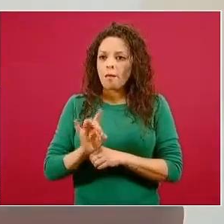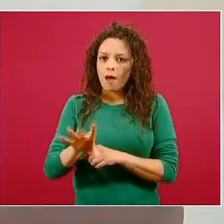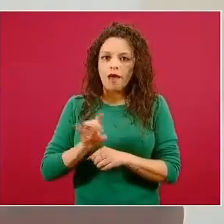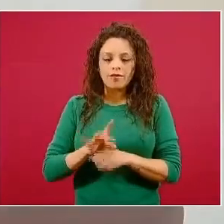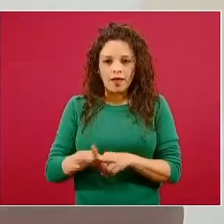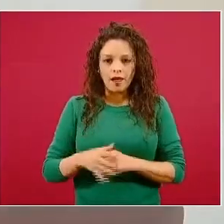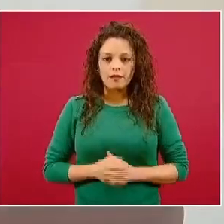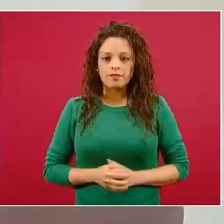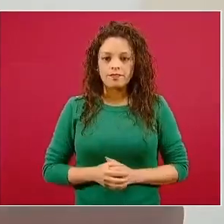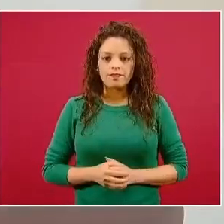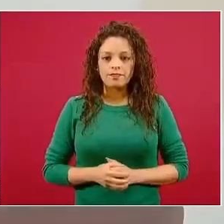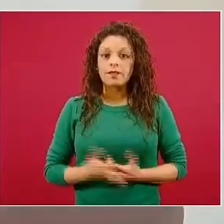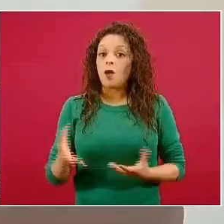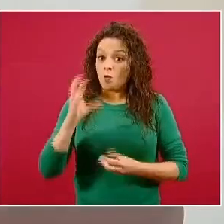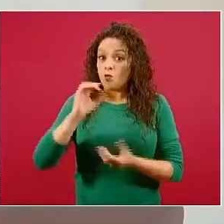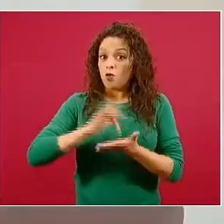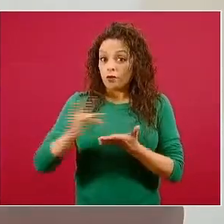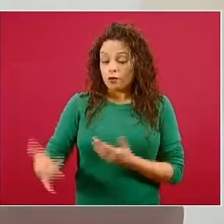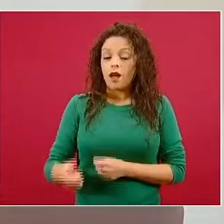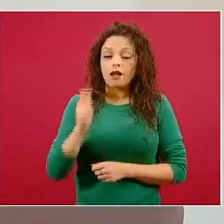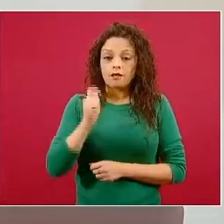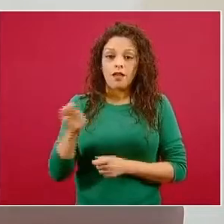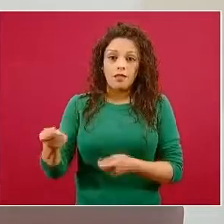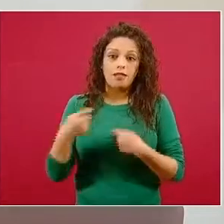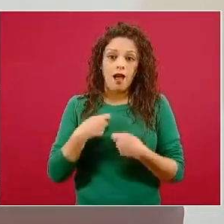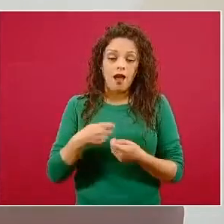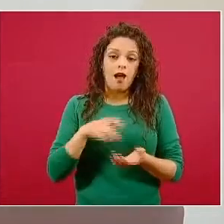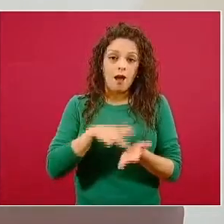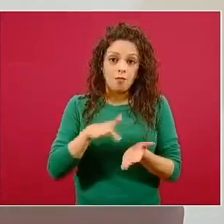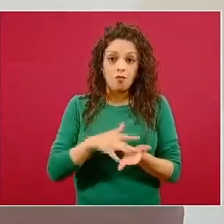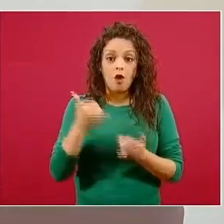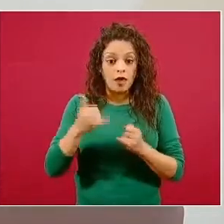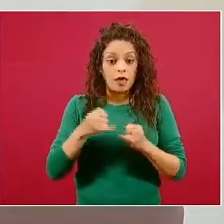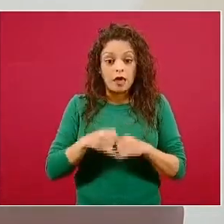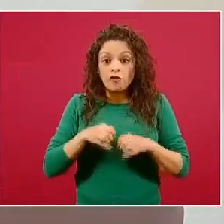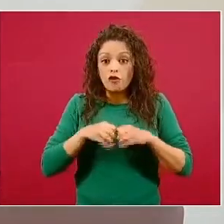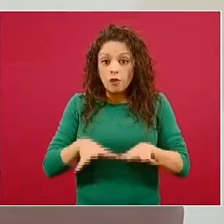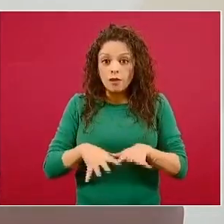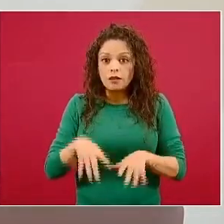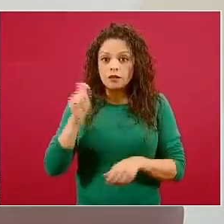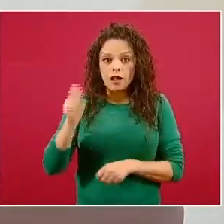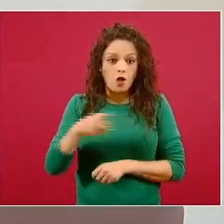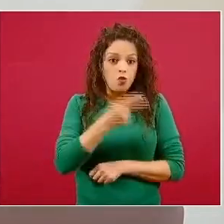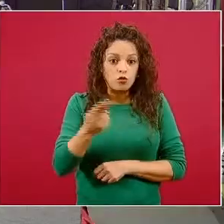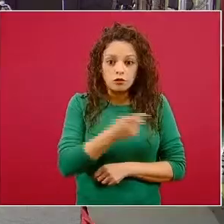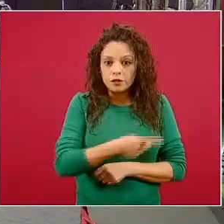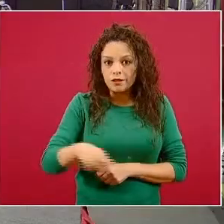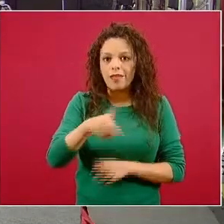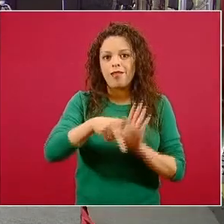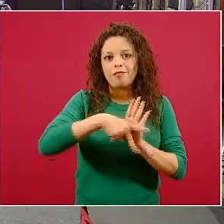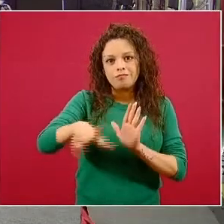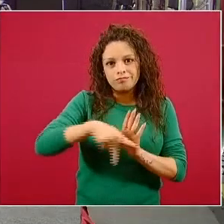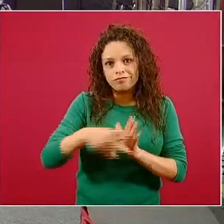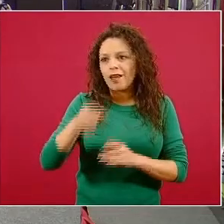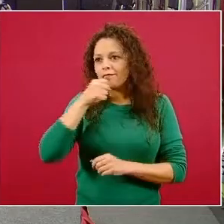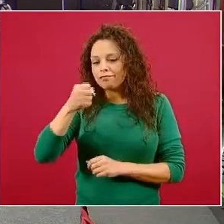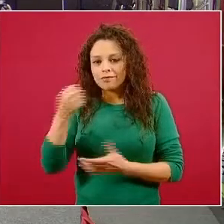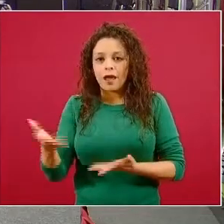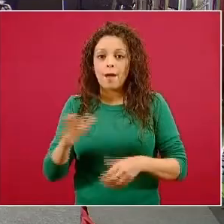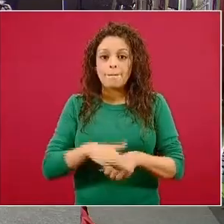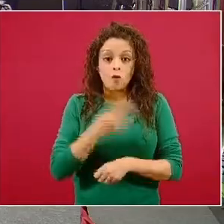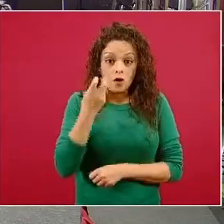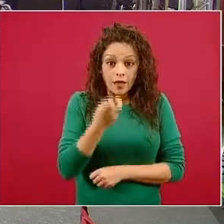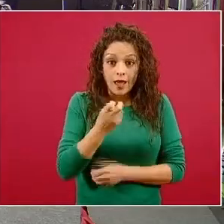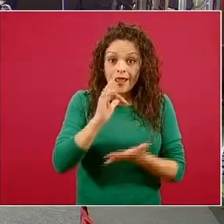por todo el apoyo, información que nos han ayudado ustedes como comunicadores. Gracias a esta parte hemos